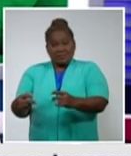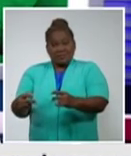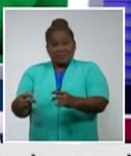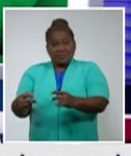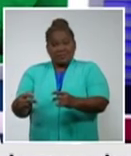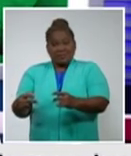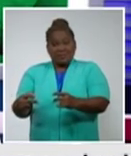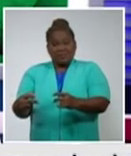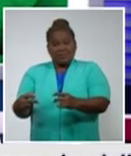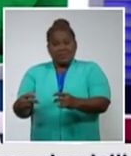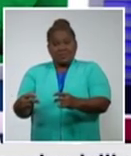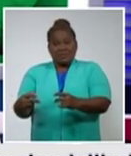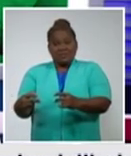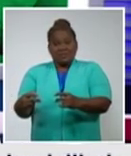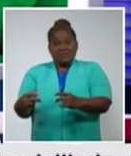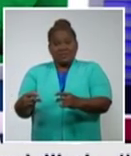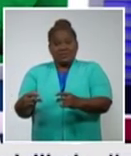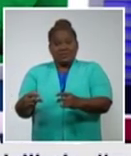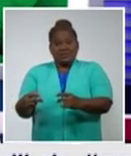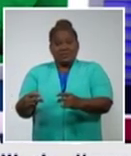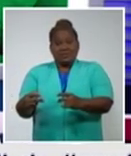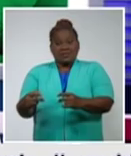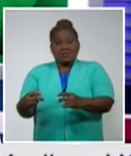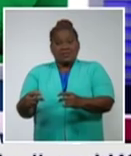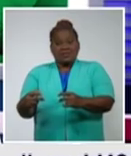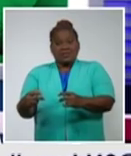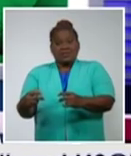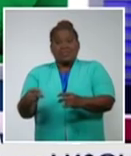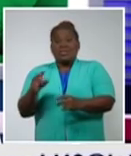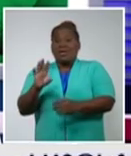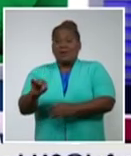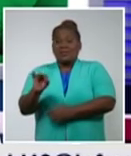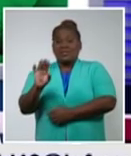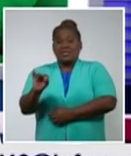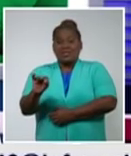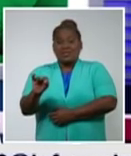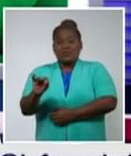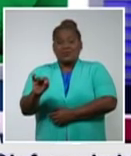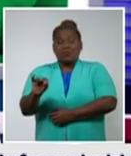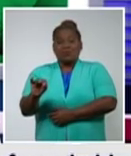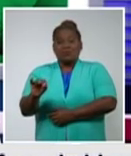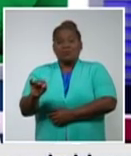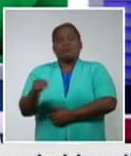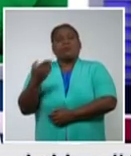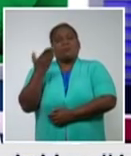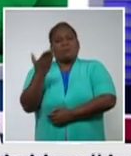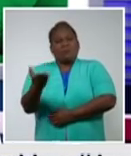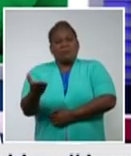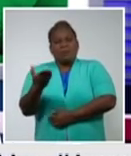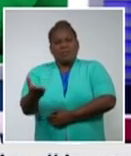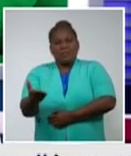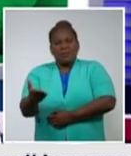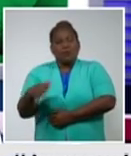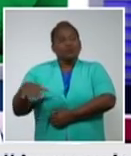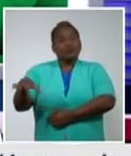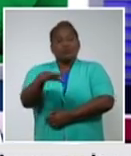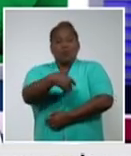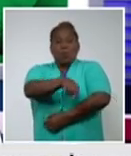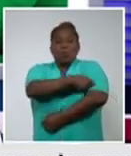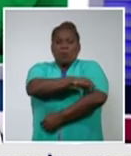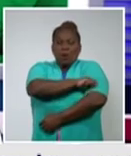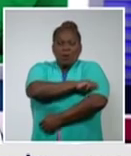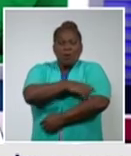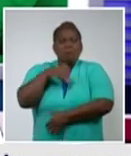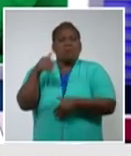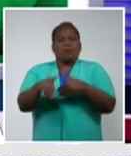de cientos de intervenciones, recabamos la participación de todo el pueblo. No